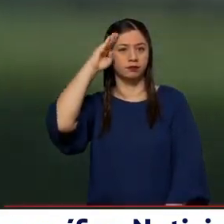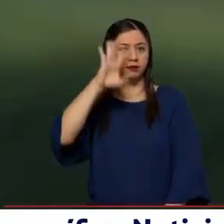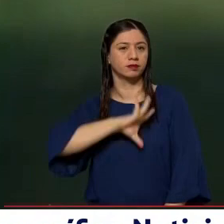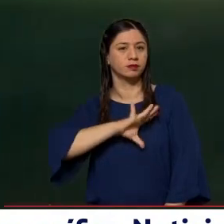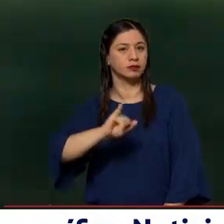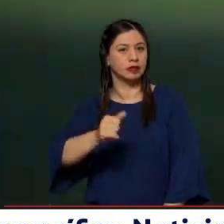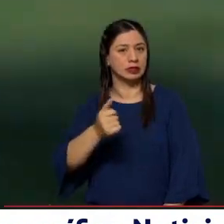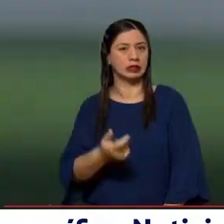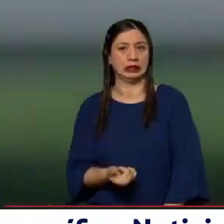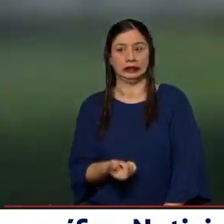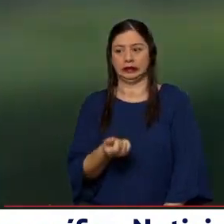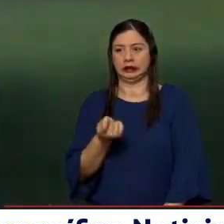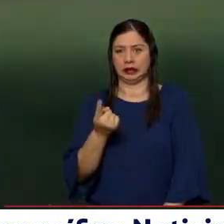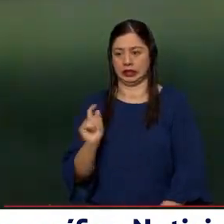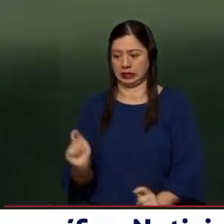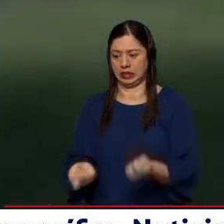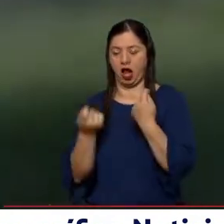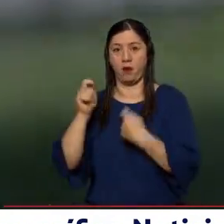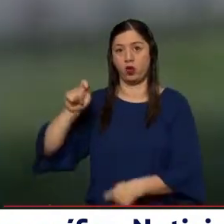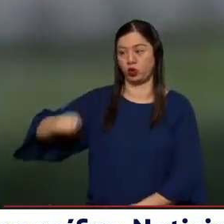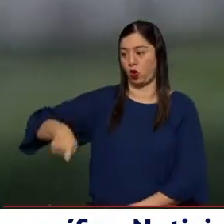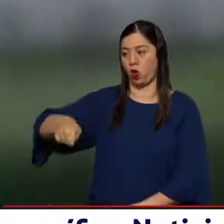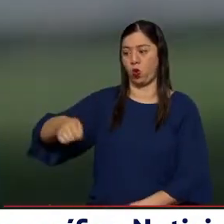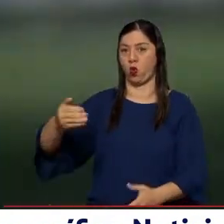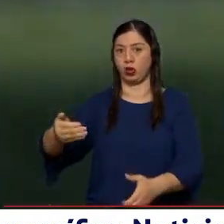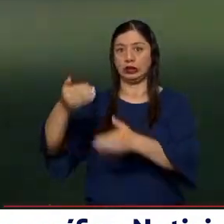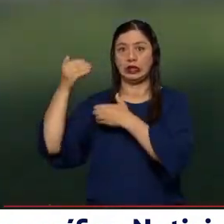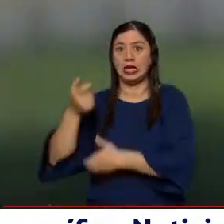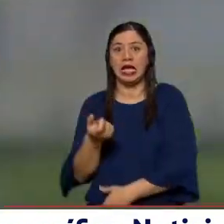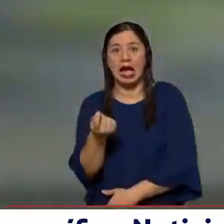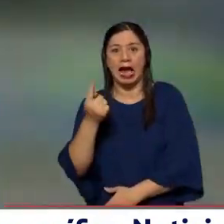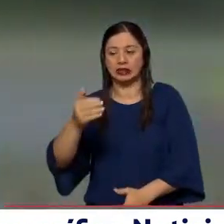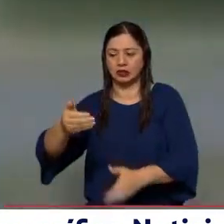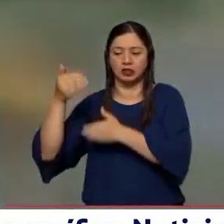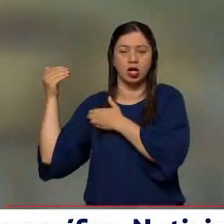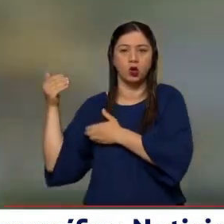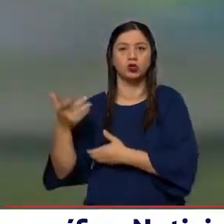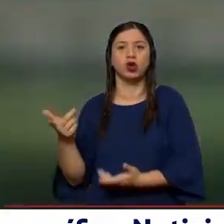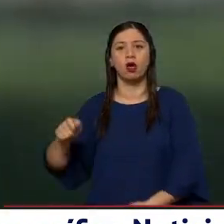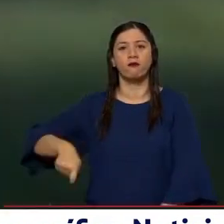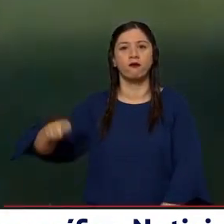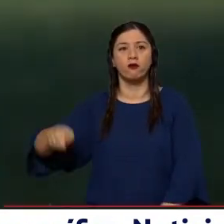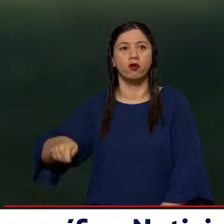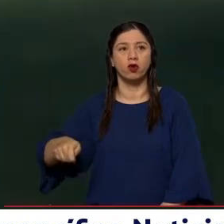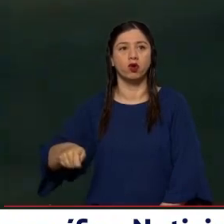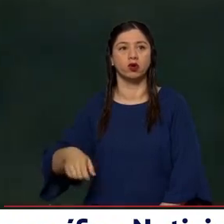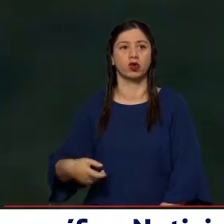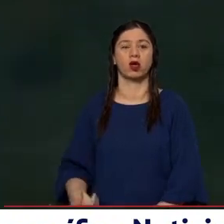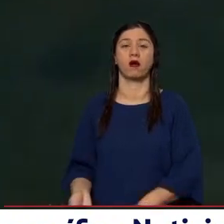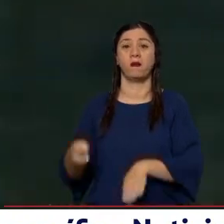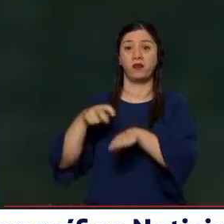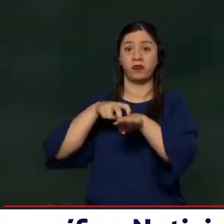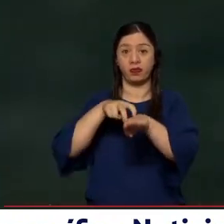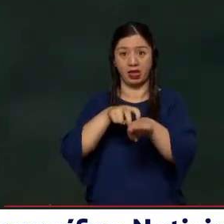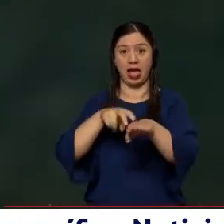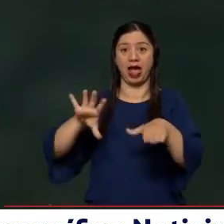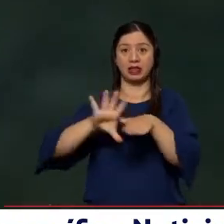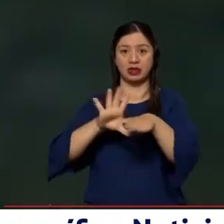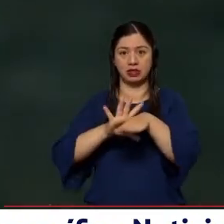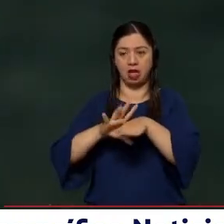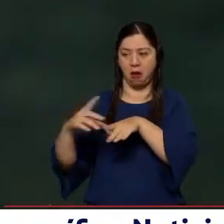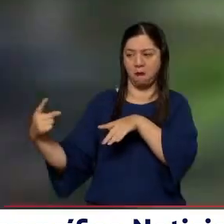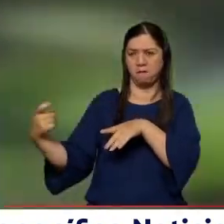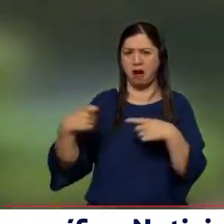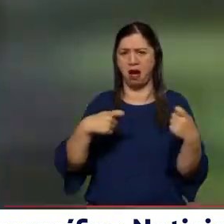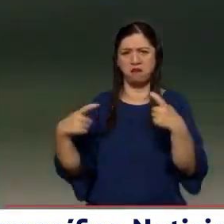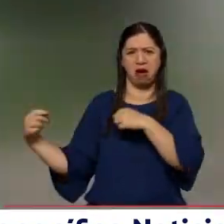frustró el presunto secuestro de un abogado en el barrio Bochalema, sur de Cali. Los delincuentes que iban a bordo de un taxi se enfrentaron con armas de fuego a